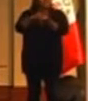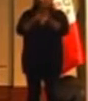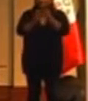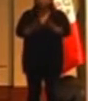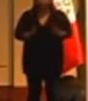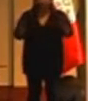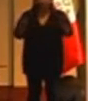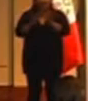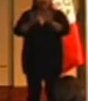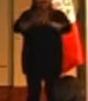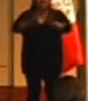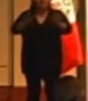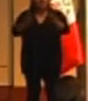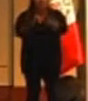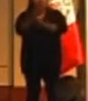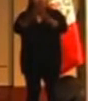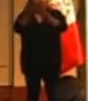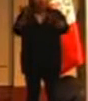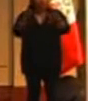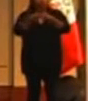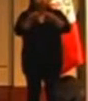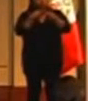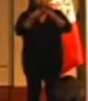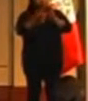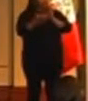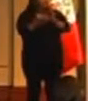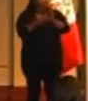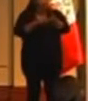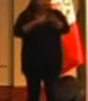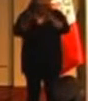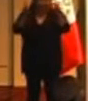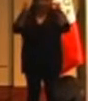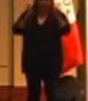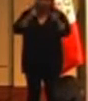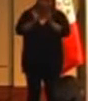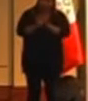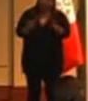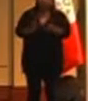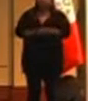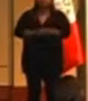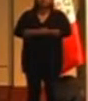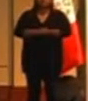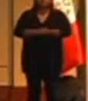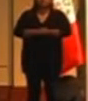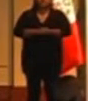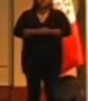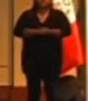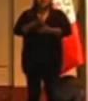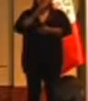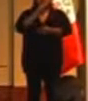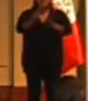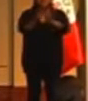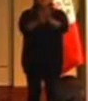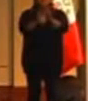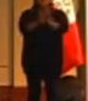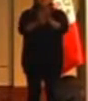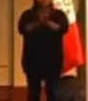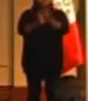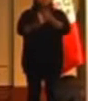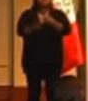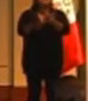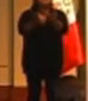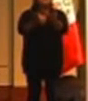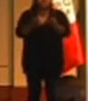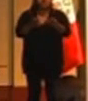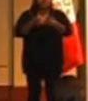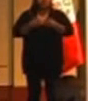allá de la tecnología, que acá puedo mostrarles rápidamente el tema, por ejemplo, es la voluntad política. En